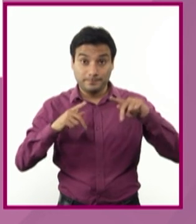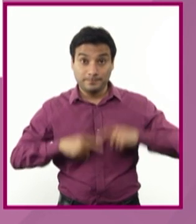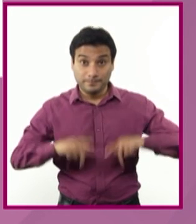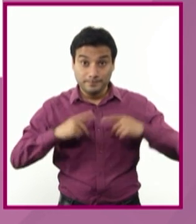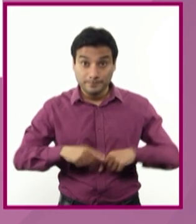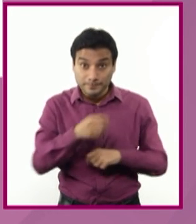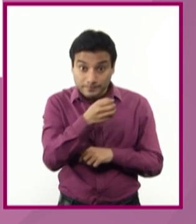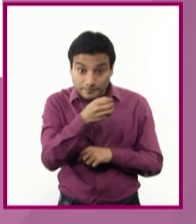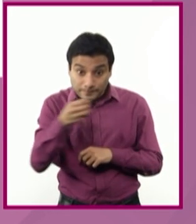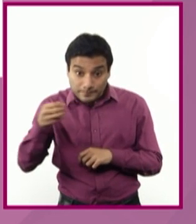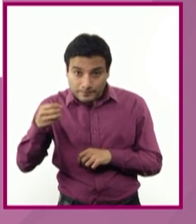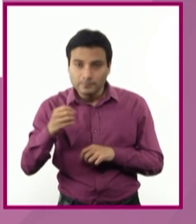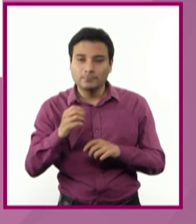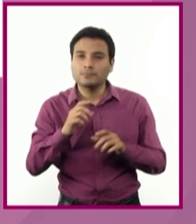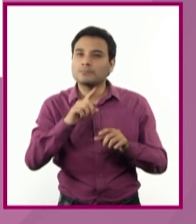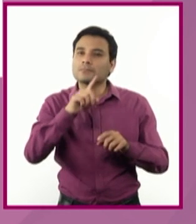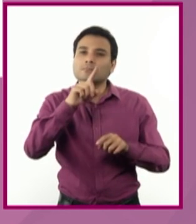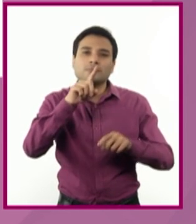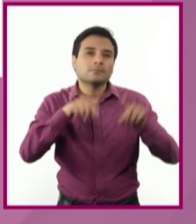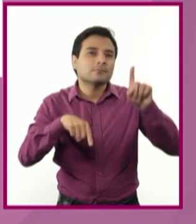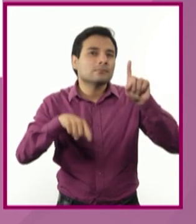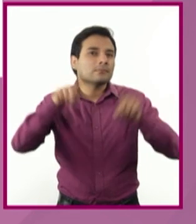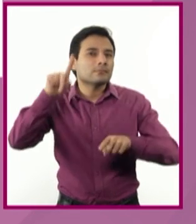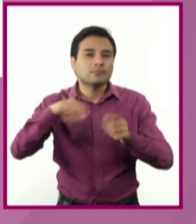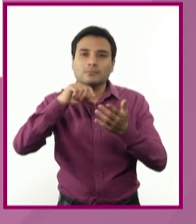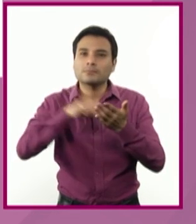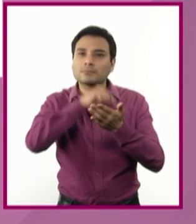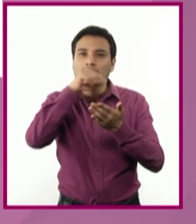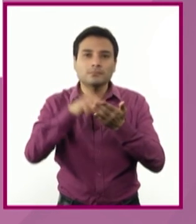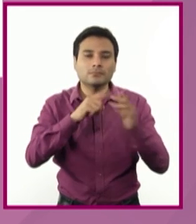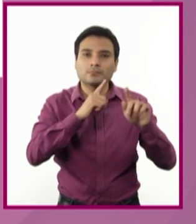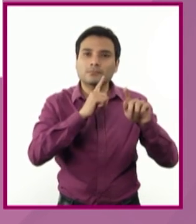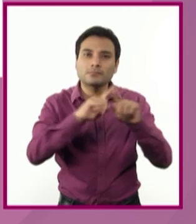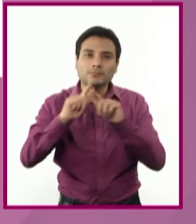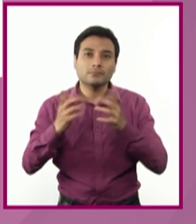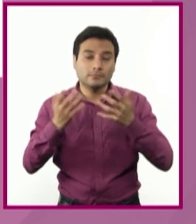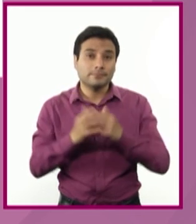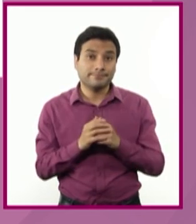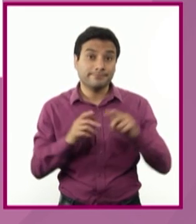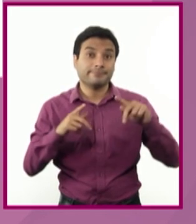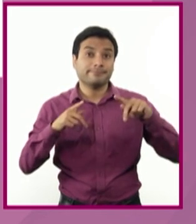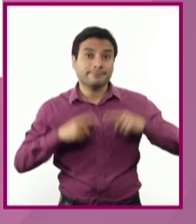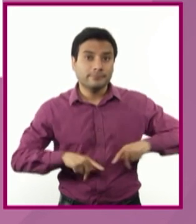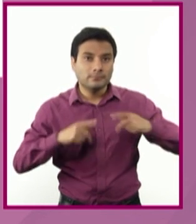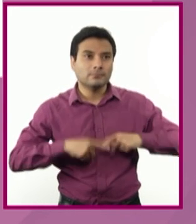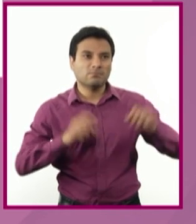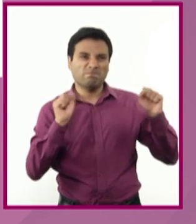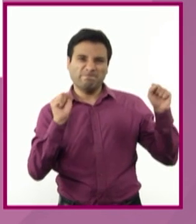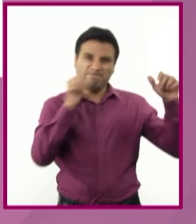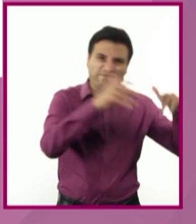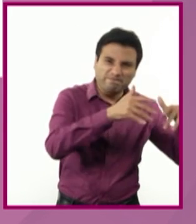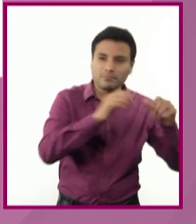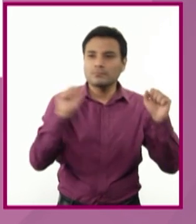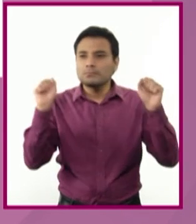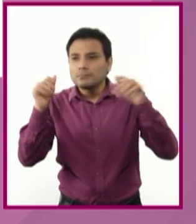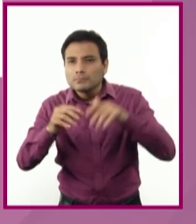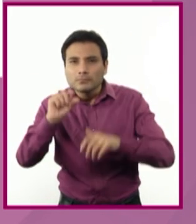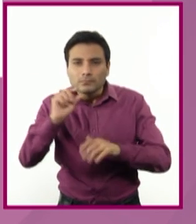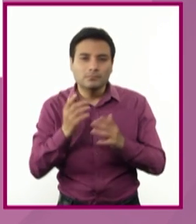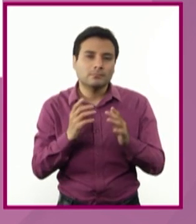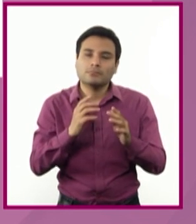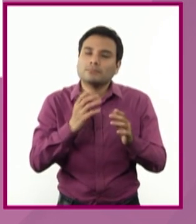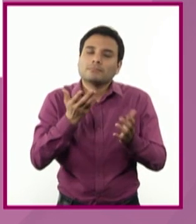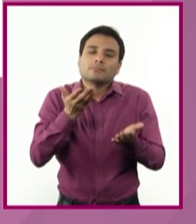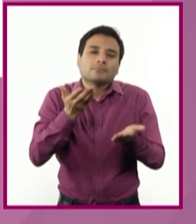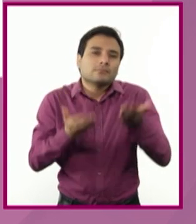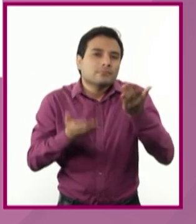es muy desigual en el espacio geográfico. La manera en la que la población se distribuye es resultado de la